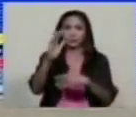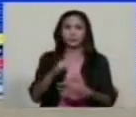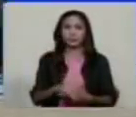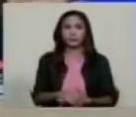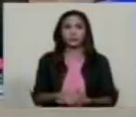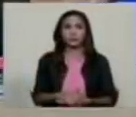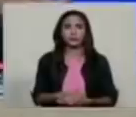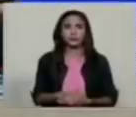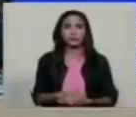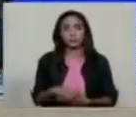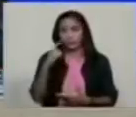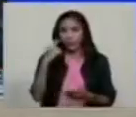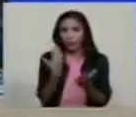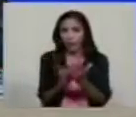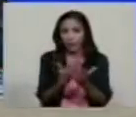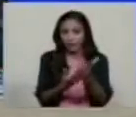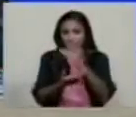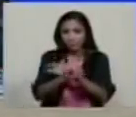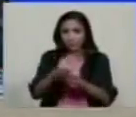Ahí está el petróleo.